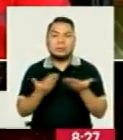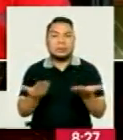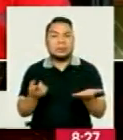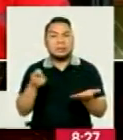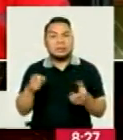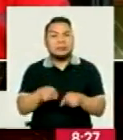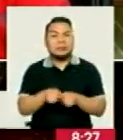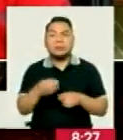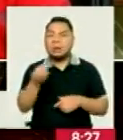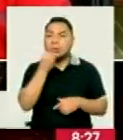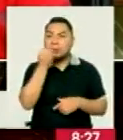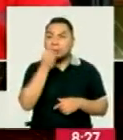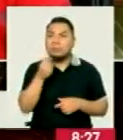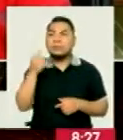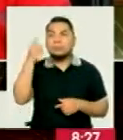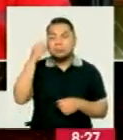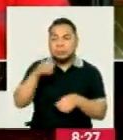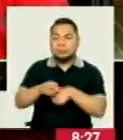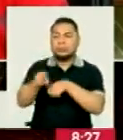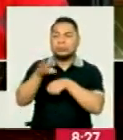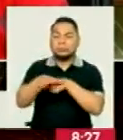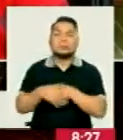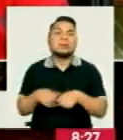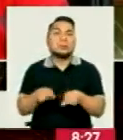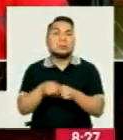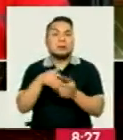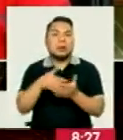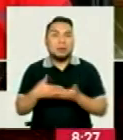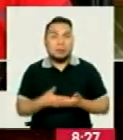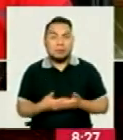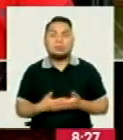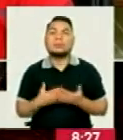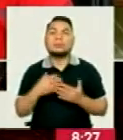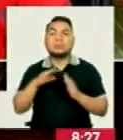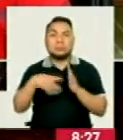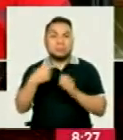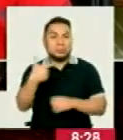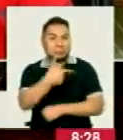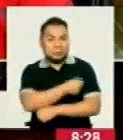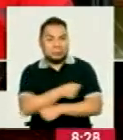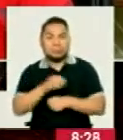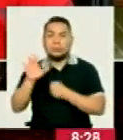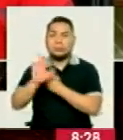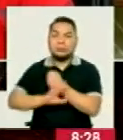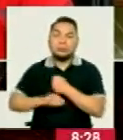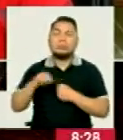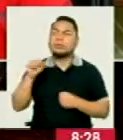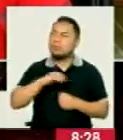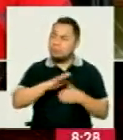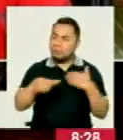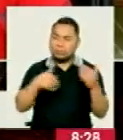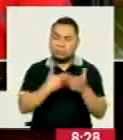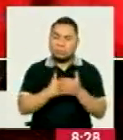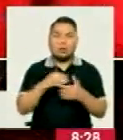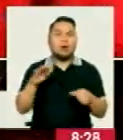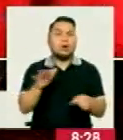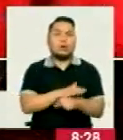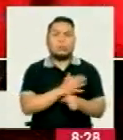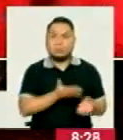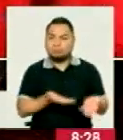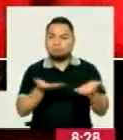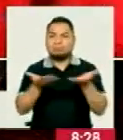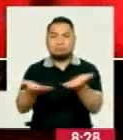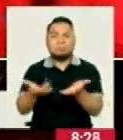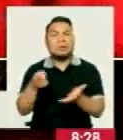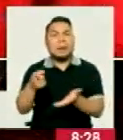la nutrición, todo lo que es la anemia infantil. Plan de vacunación y de protección para los niños. Sale con todo el paquete completo, ¿no?